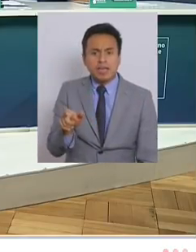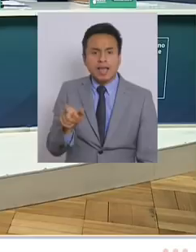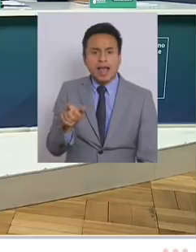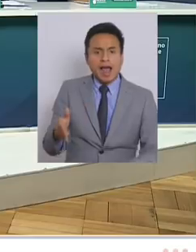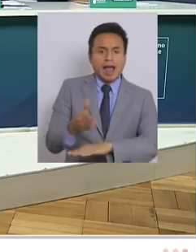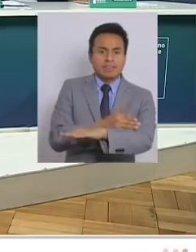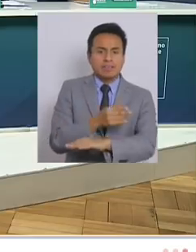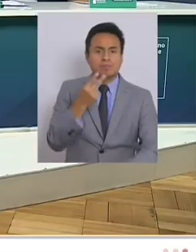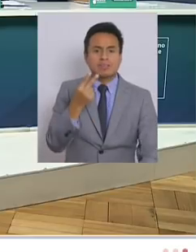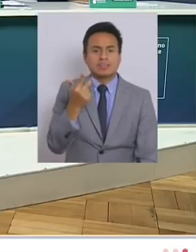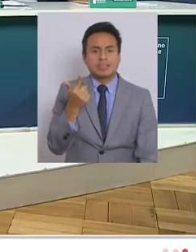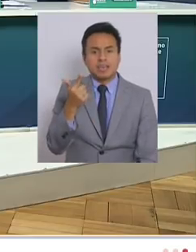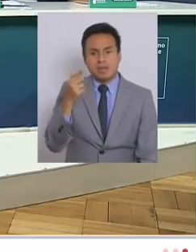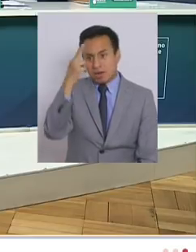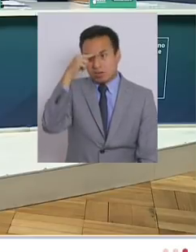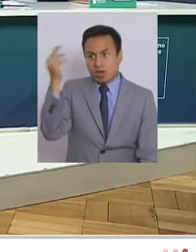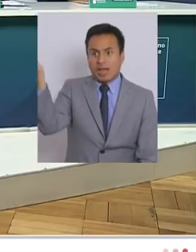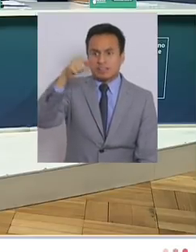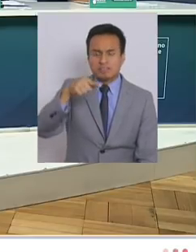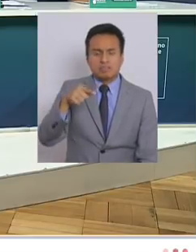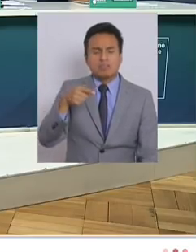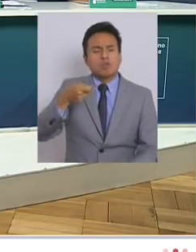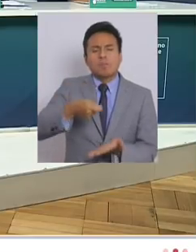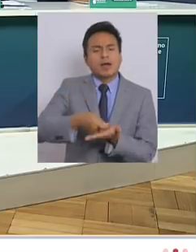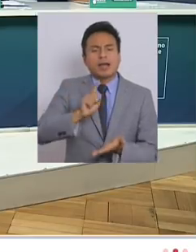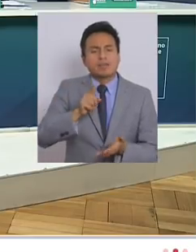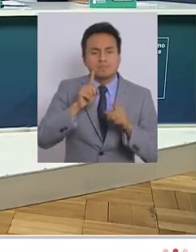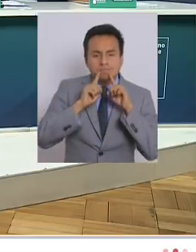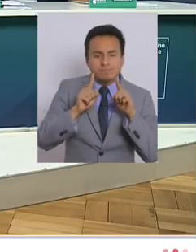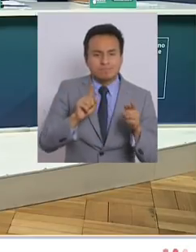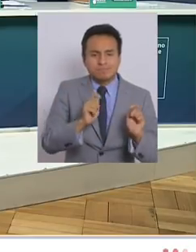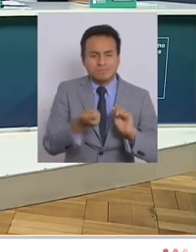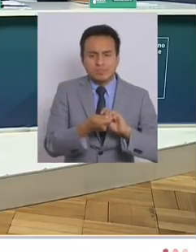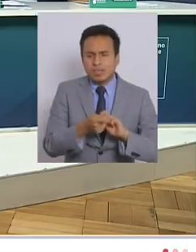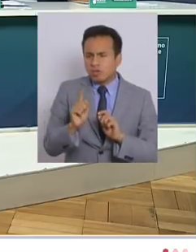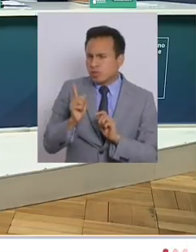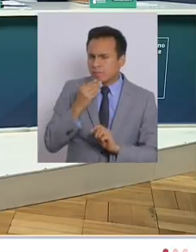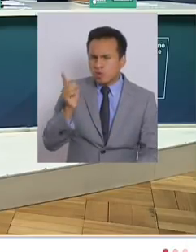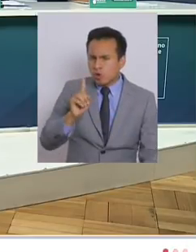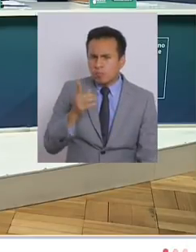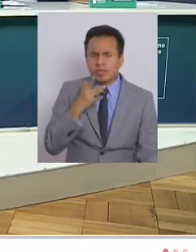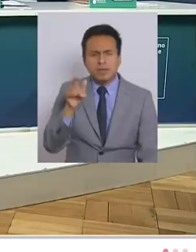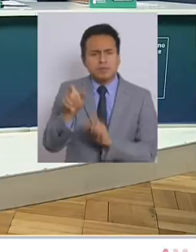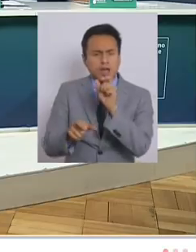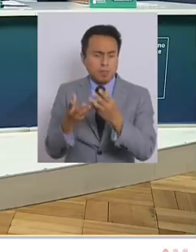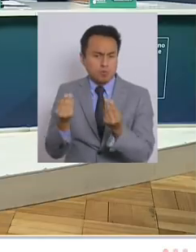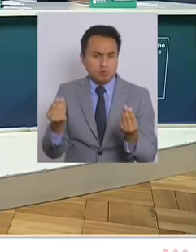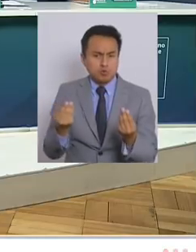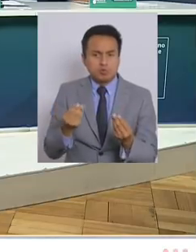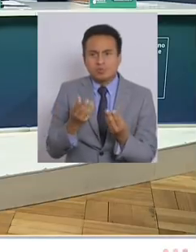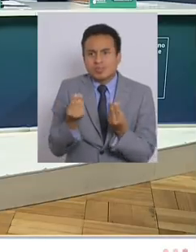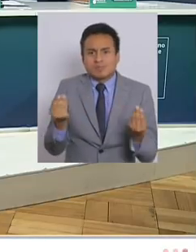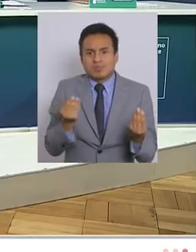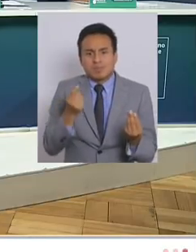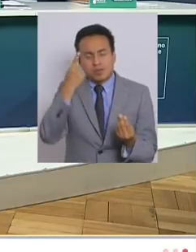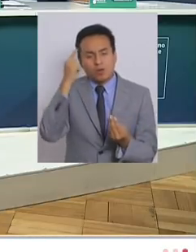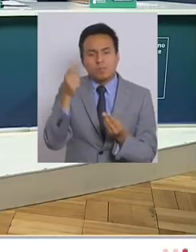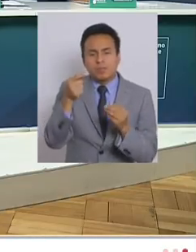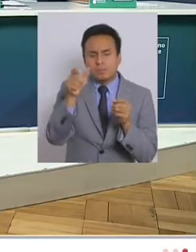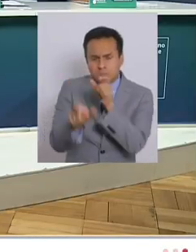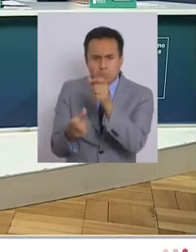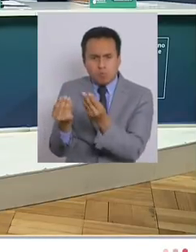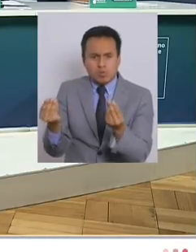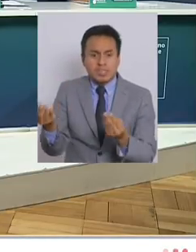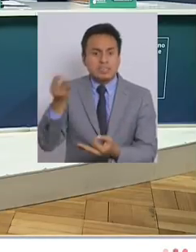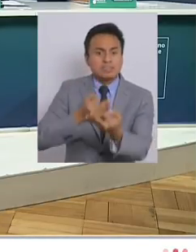antes del 27 de marzo van a estar exentos ellos también no van a estar exentos porque hay mucha gente que conoces y mucha gente pero hay varios casos que